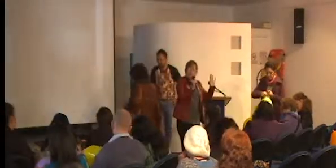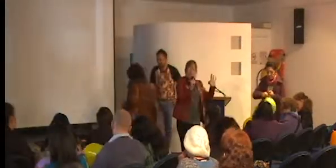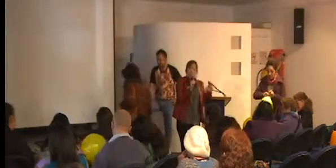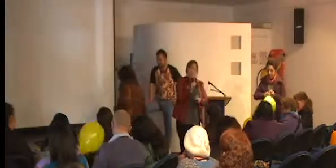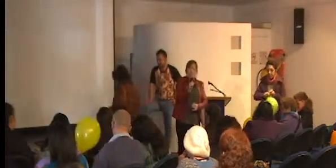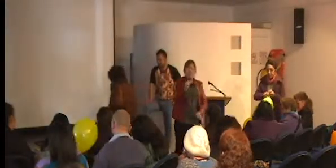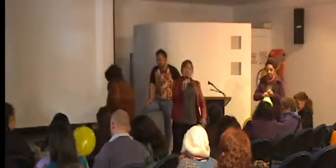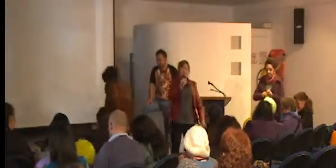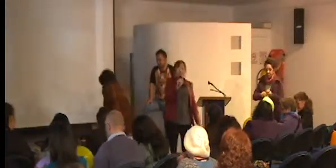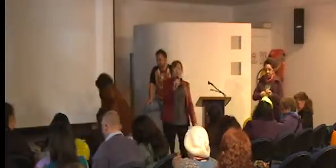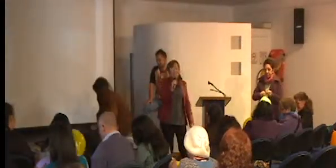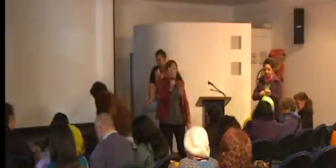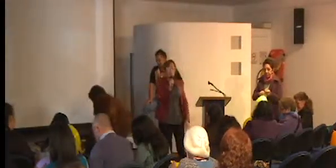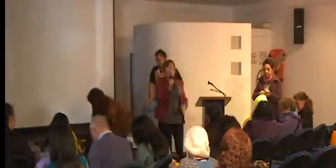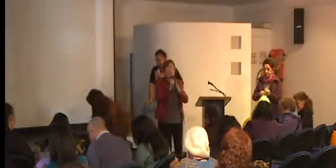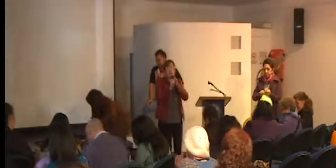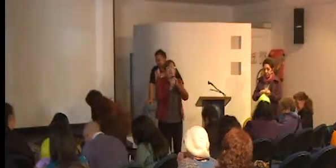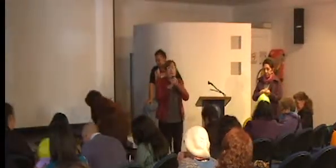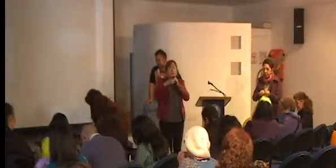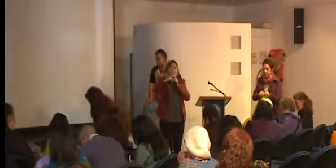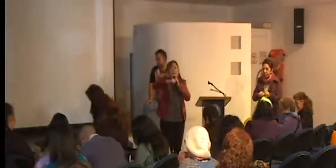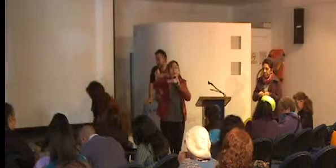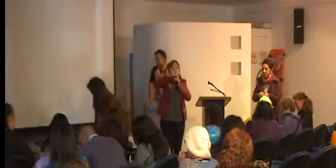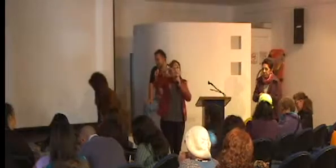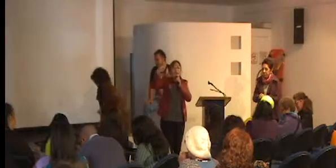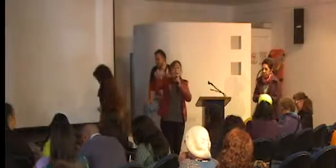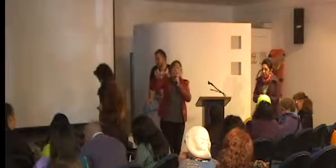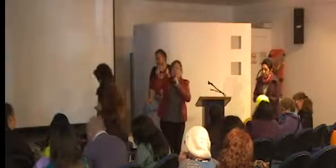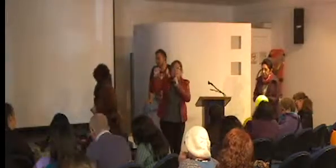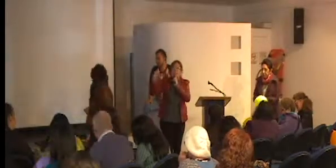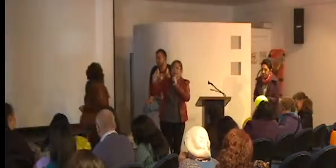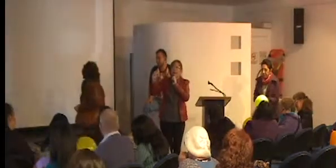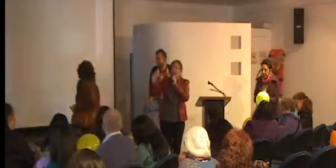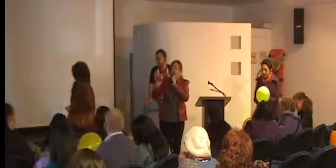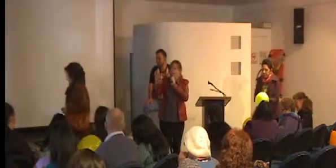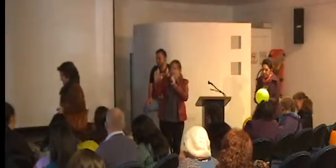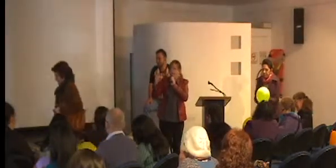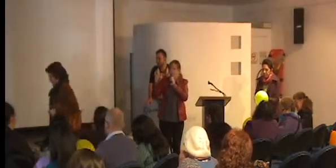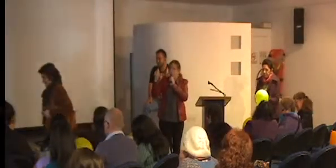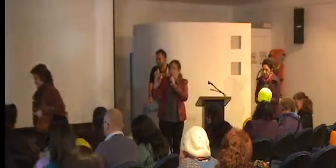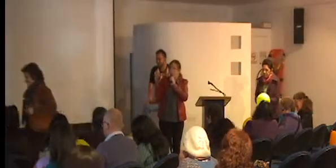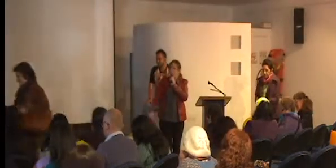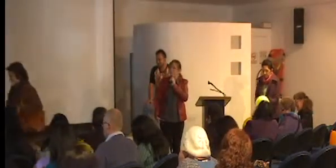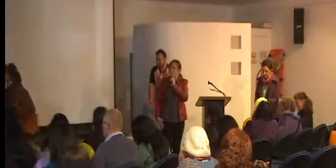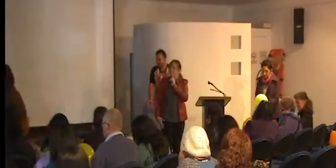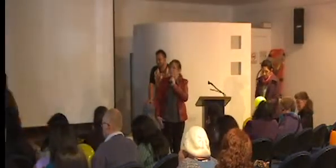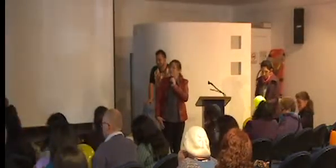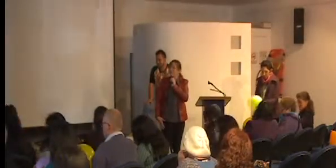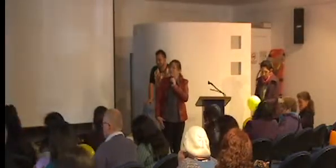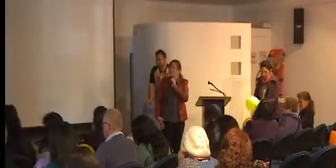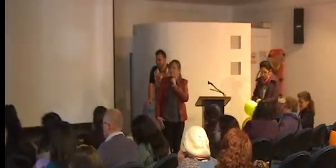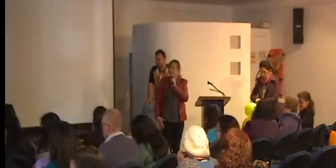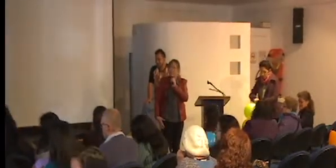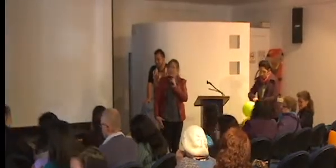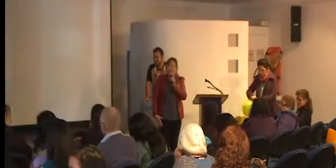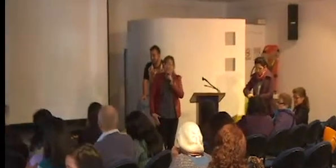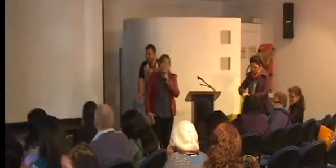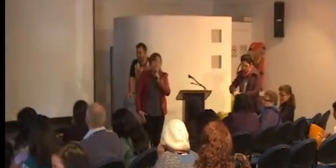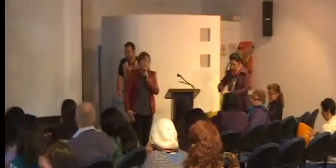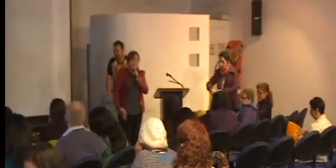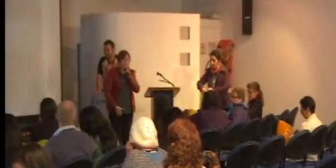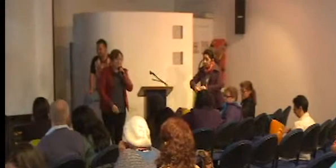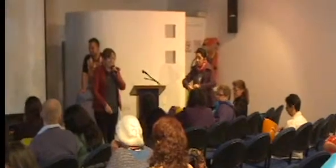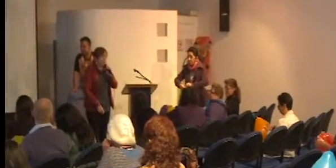poner a martirizarme más por eso. ¿Listo? Entonces, cada uno escriba afuera de la bomba qué va a hacer para...